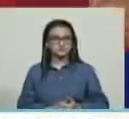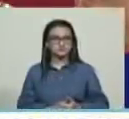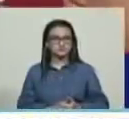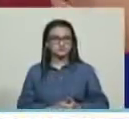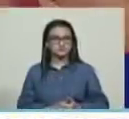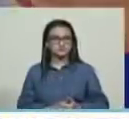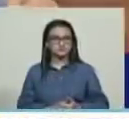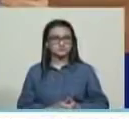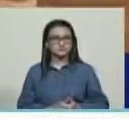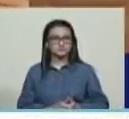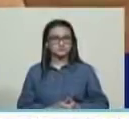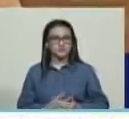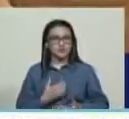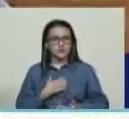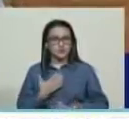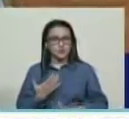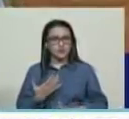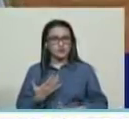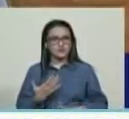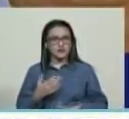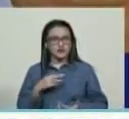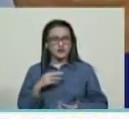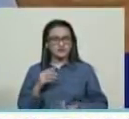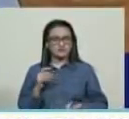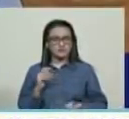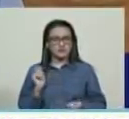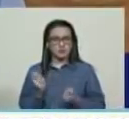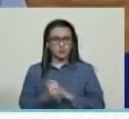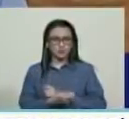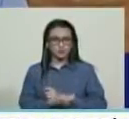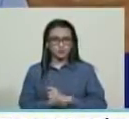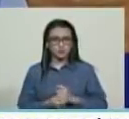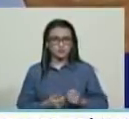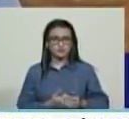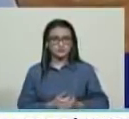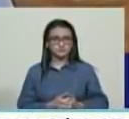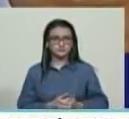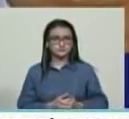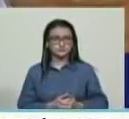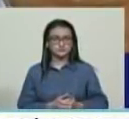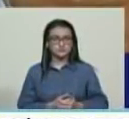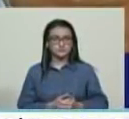Y no puede ser una revolución que